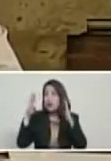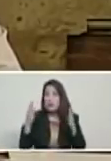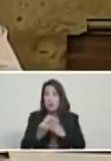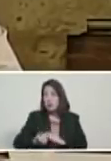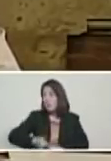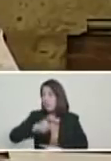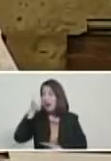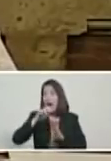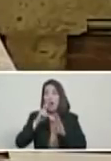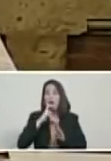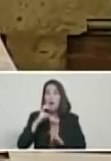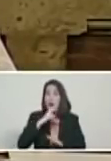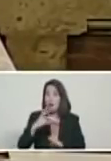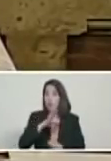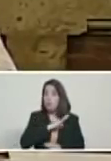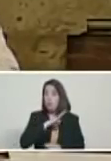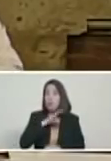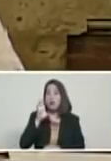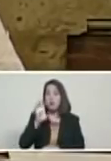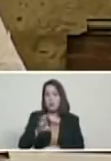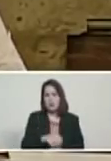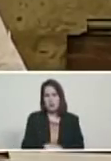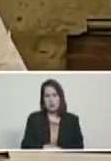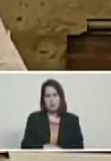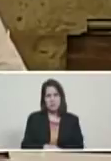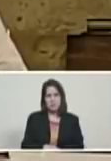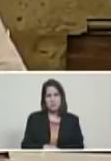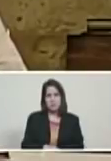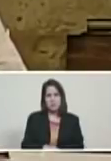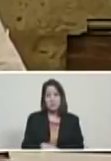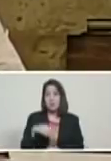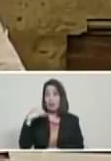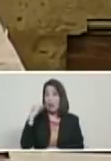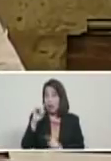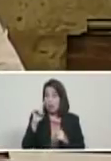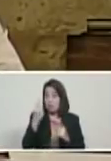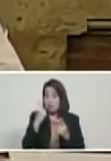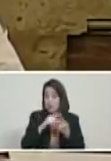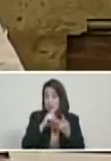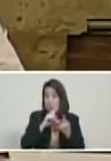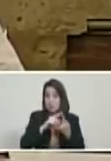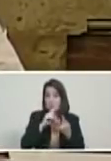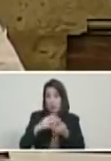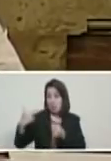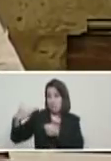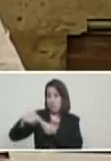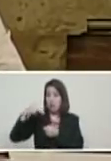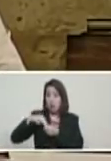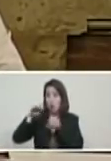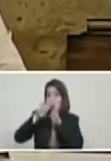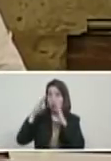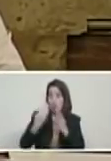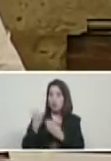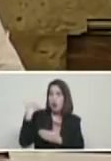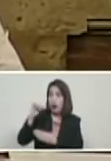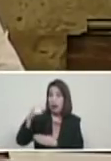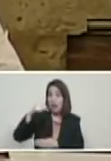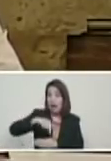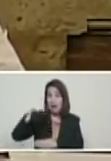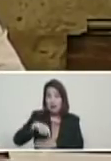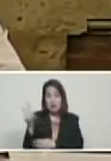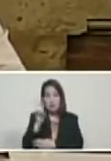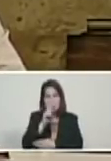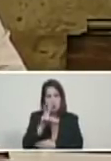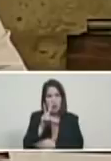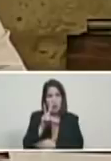nos pertenecen como patria. Así como las primeras reservas de petróleo del mundo, en la faja petrolífera del